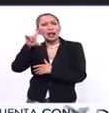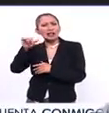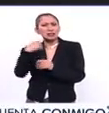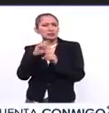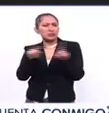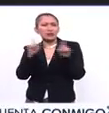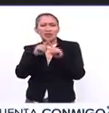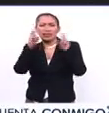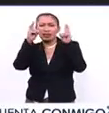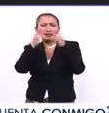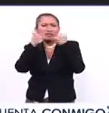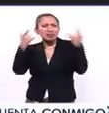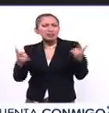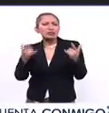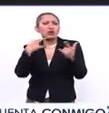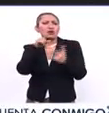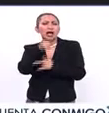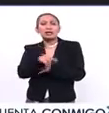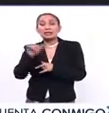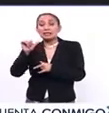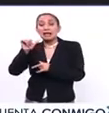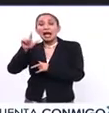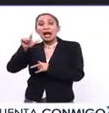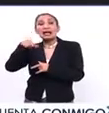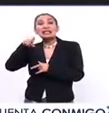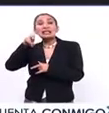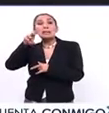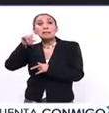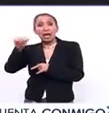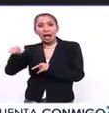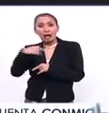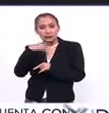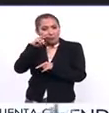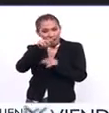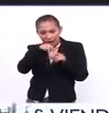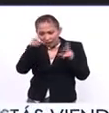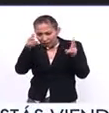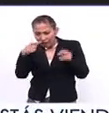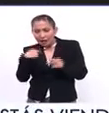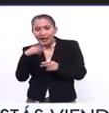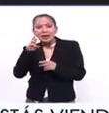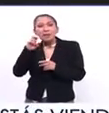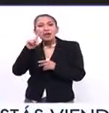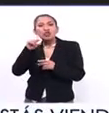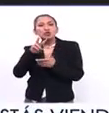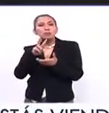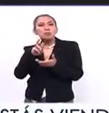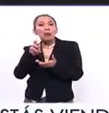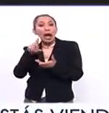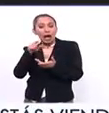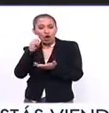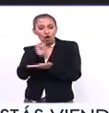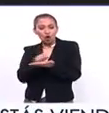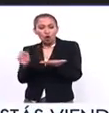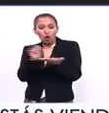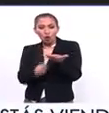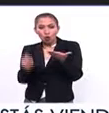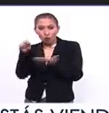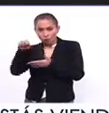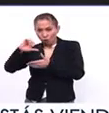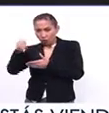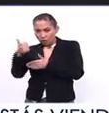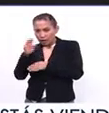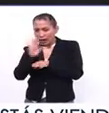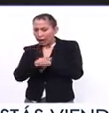ficción. Y algunos libros de alquimia también. Y eso se ve, por ejemplo, en los textos de Remedios Varo, que ahí sí creo que la